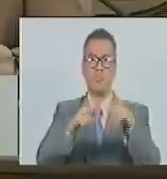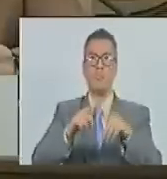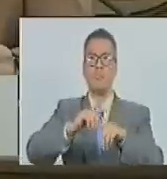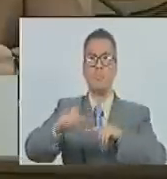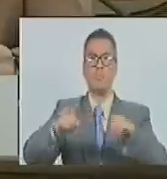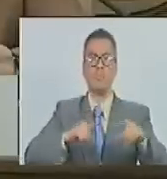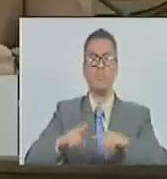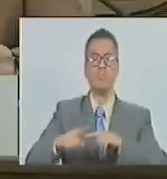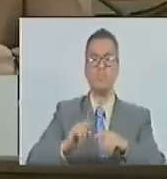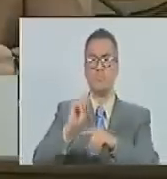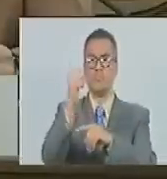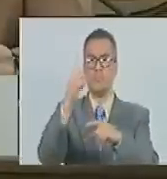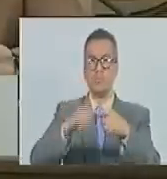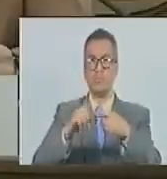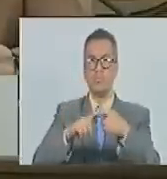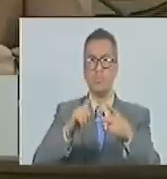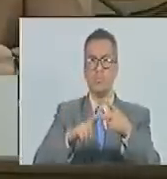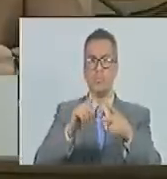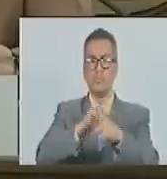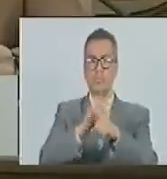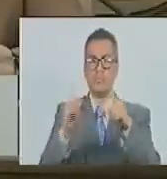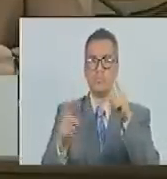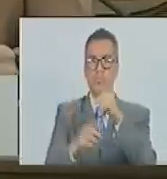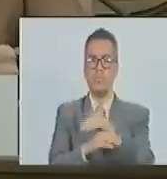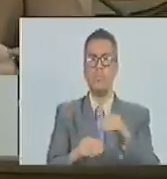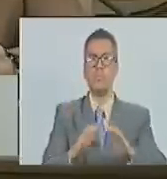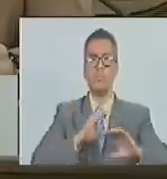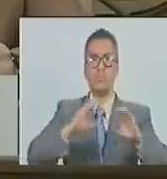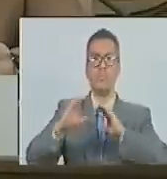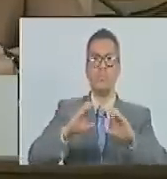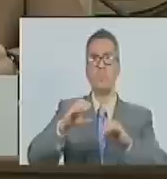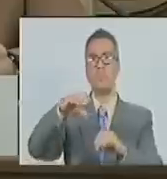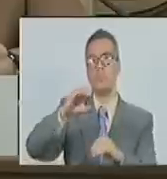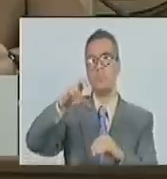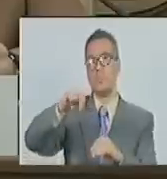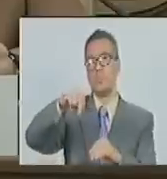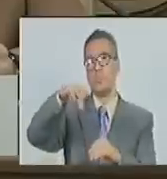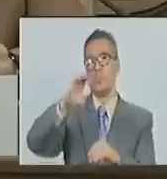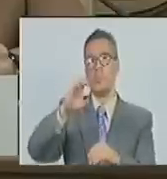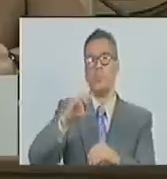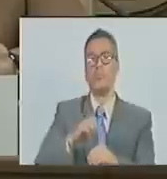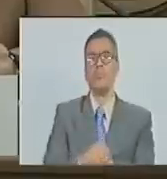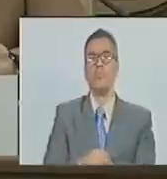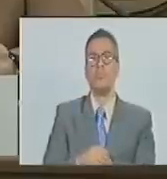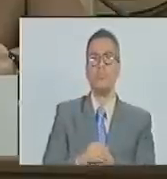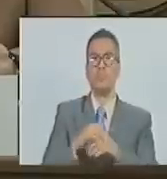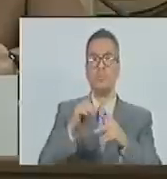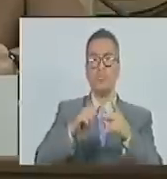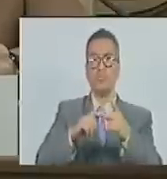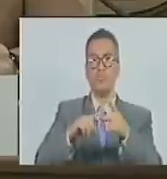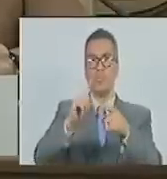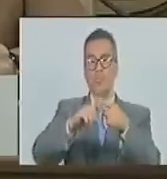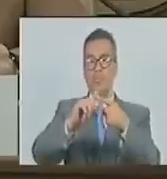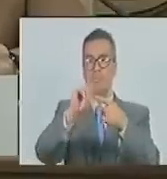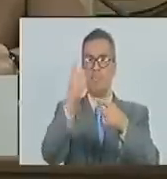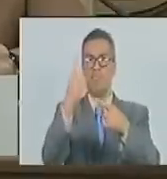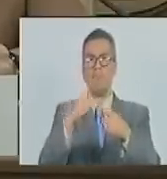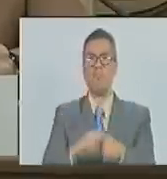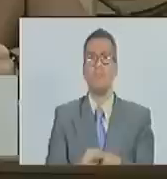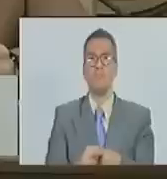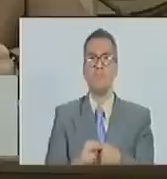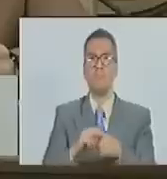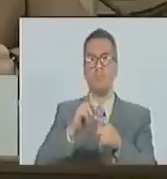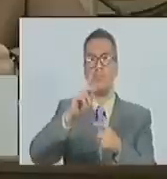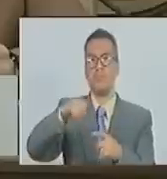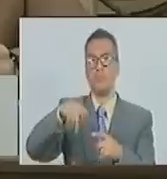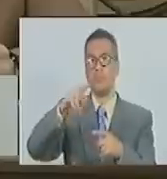rectoras y rectores principales y suplentes del Consejo Nacional Electoral. Rectores principales: